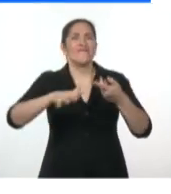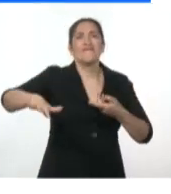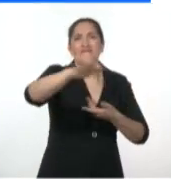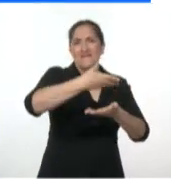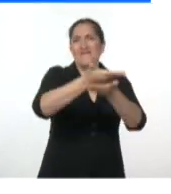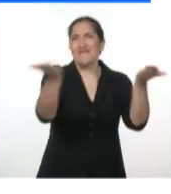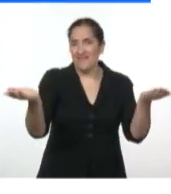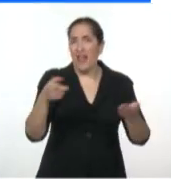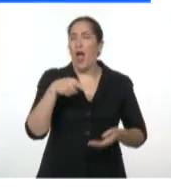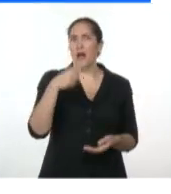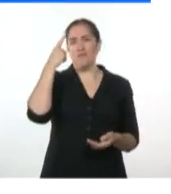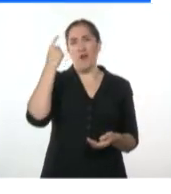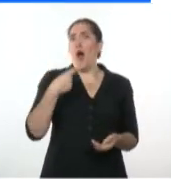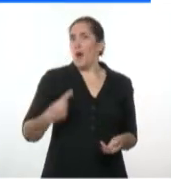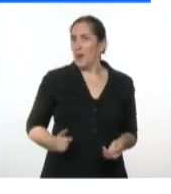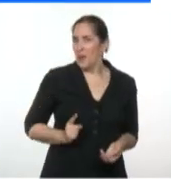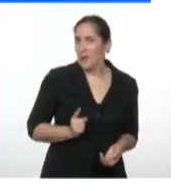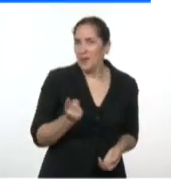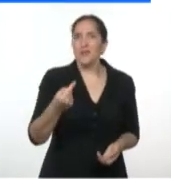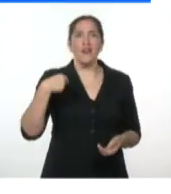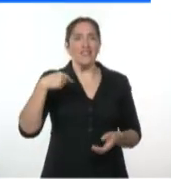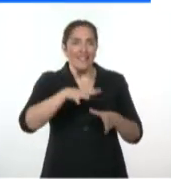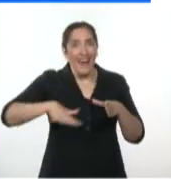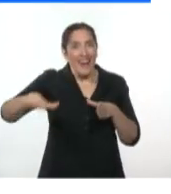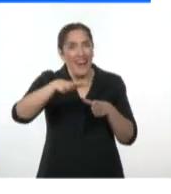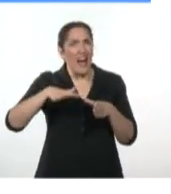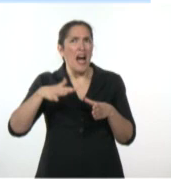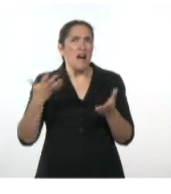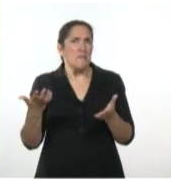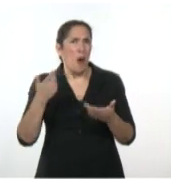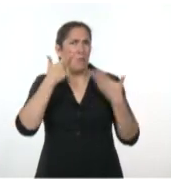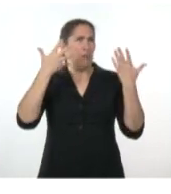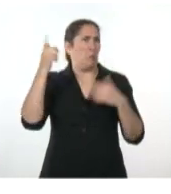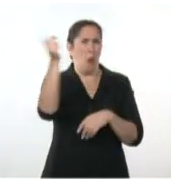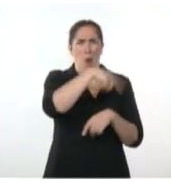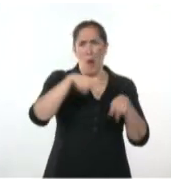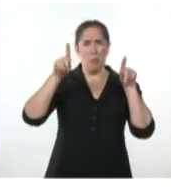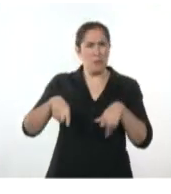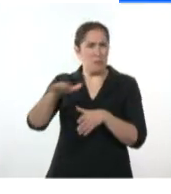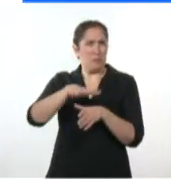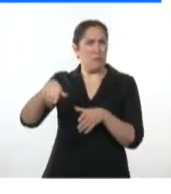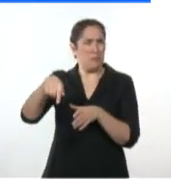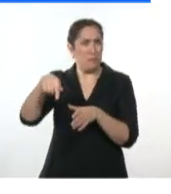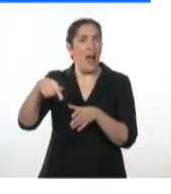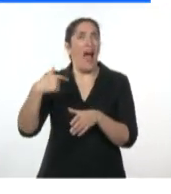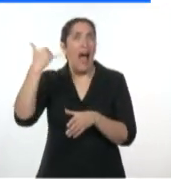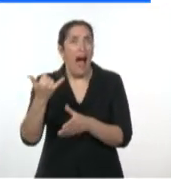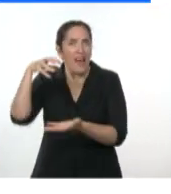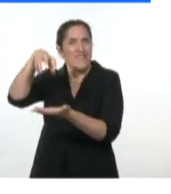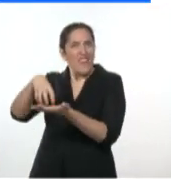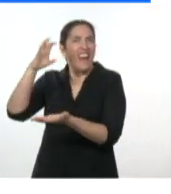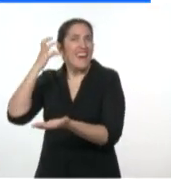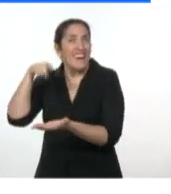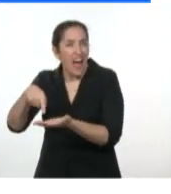Y nosotros nos sentimos orgullosas de que en esta localidad, que casi no es reconocida, que tengamos una radio y que por ese